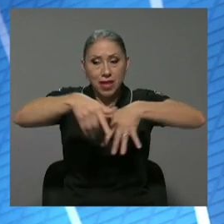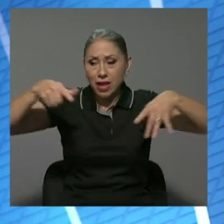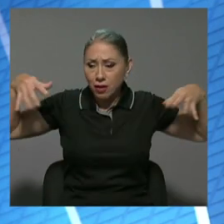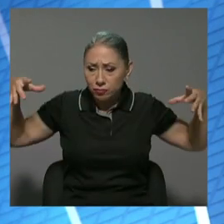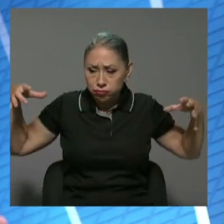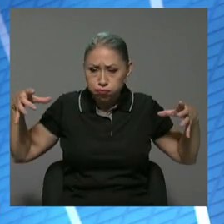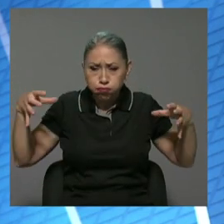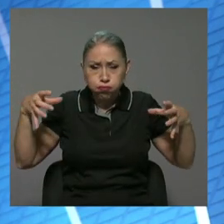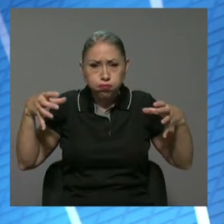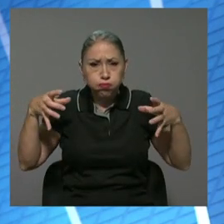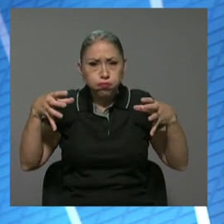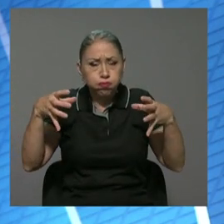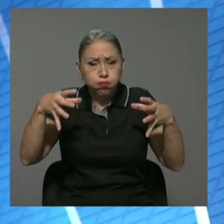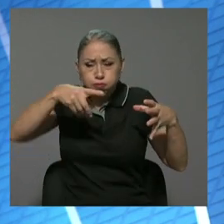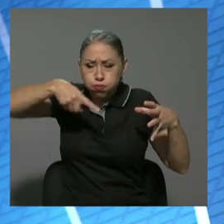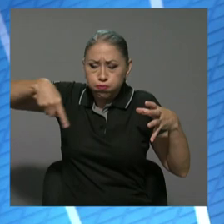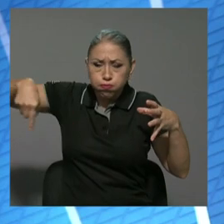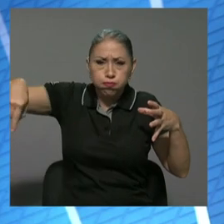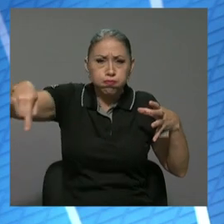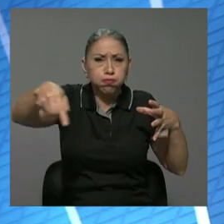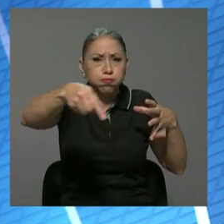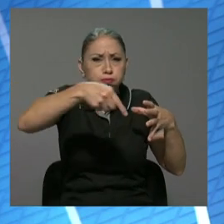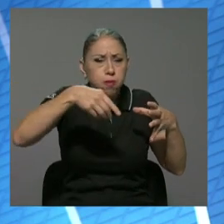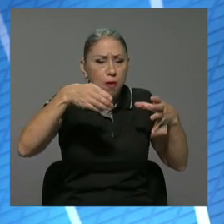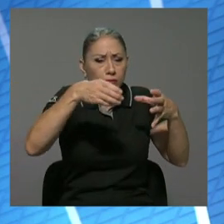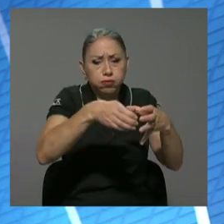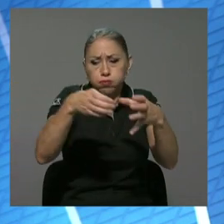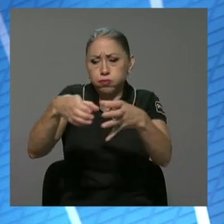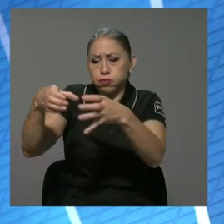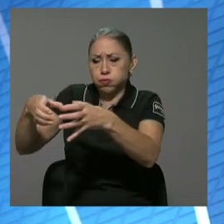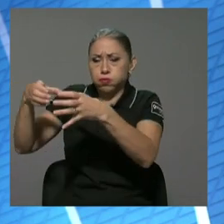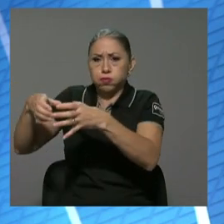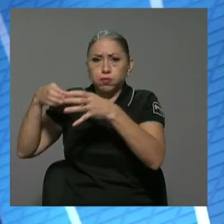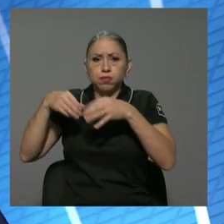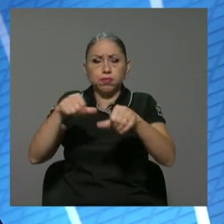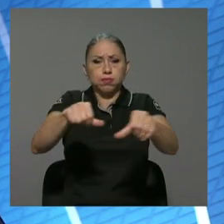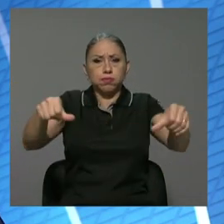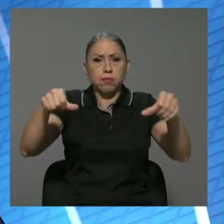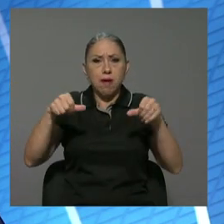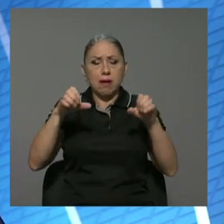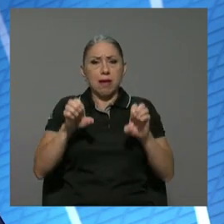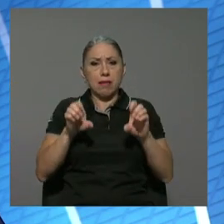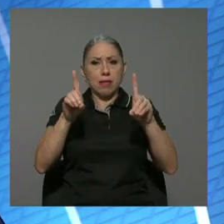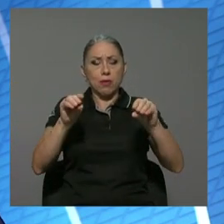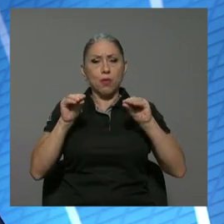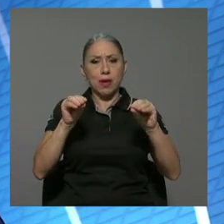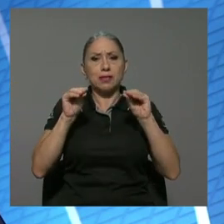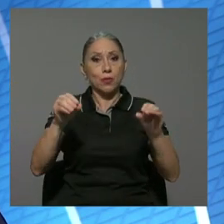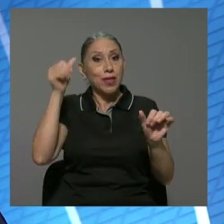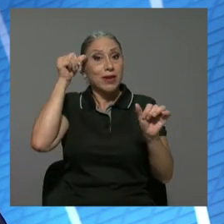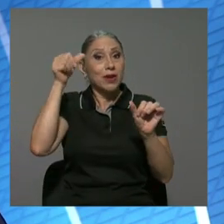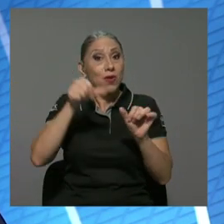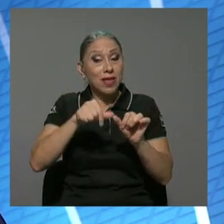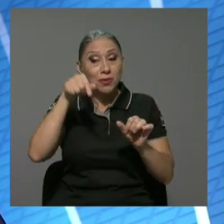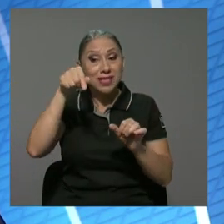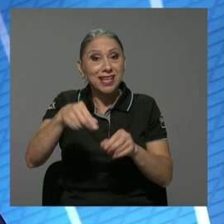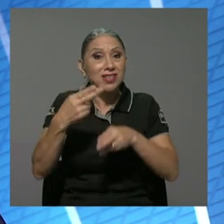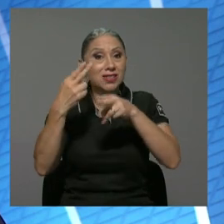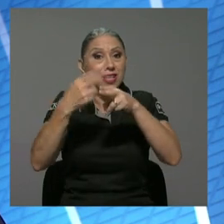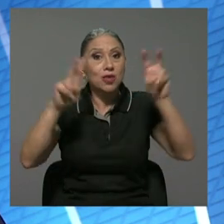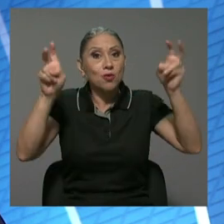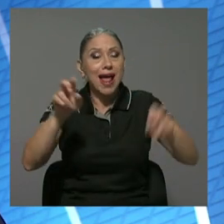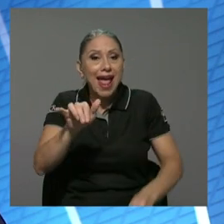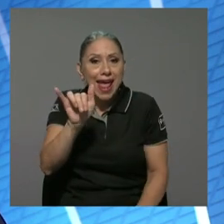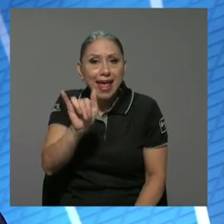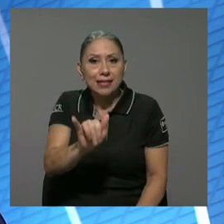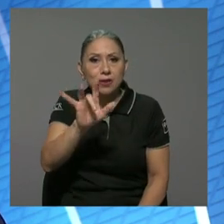el movimiento de los diferentes sectores del sector educación. Recordemos, esta marcha se titula Es